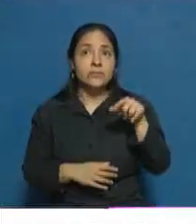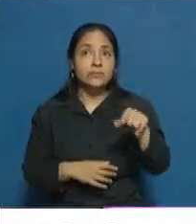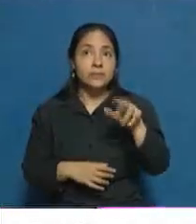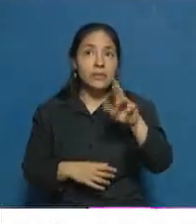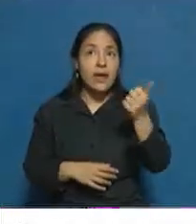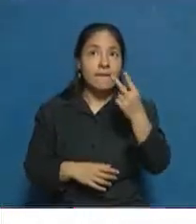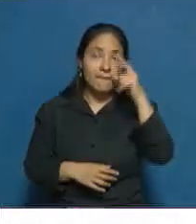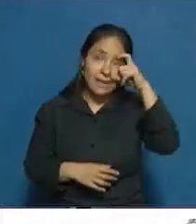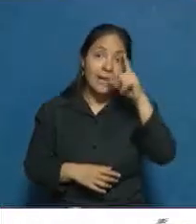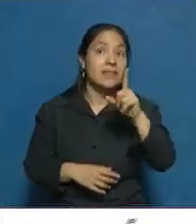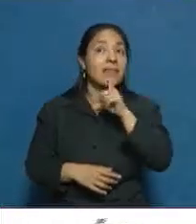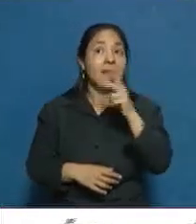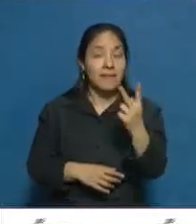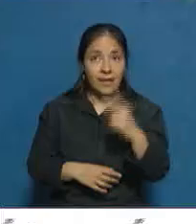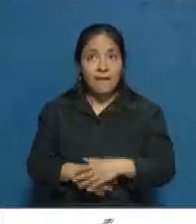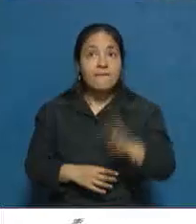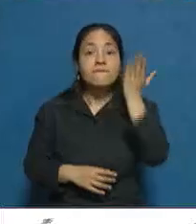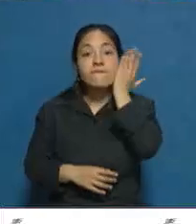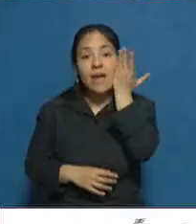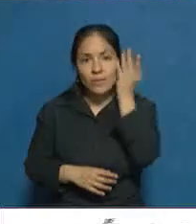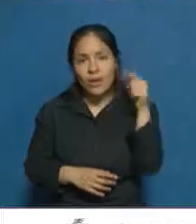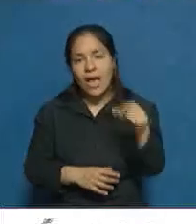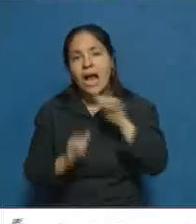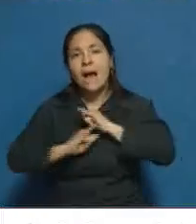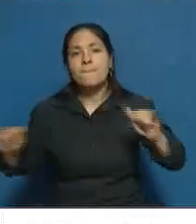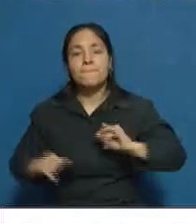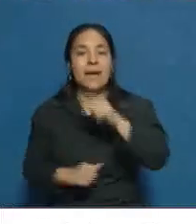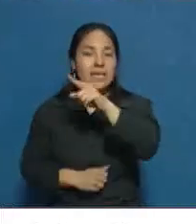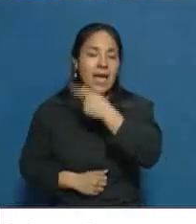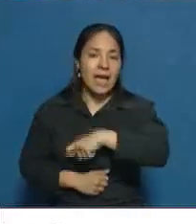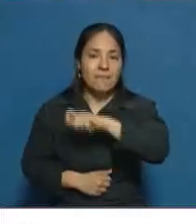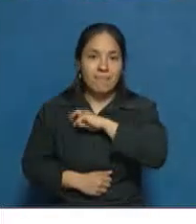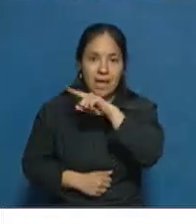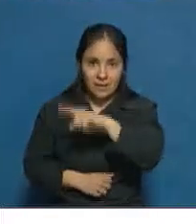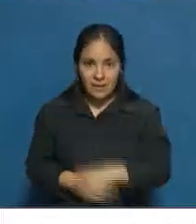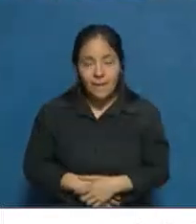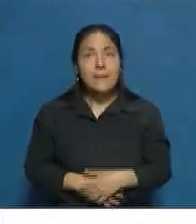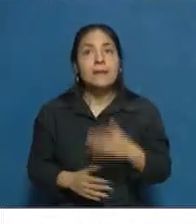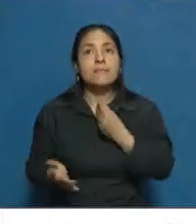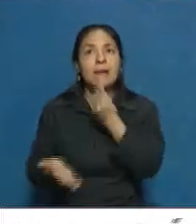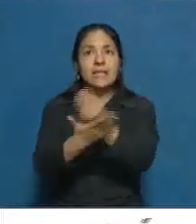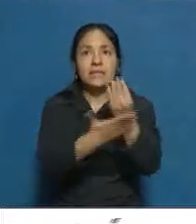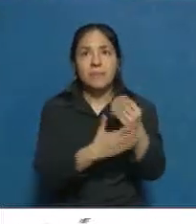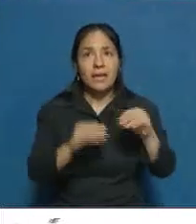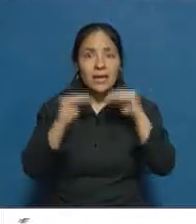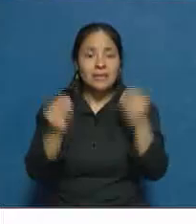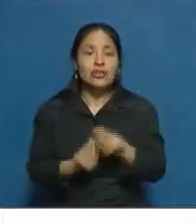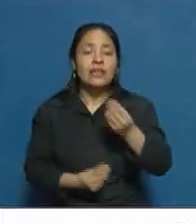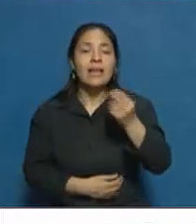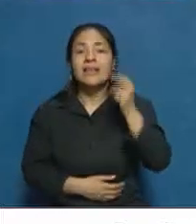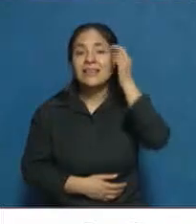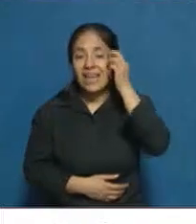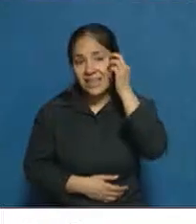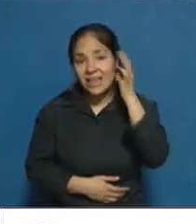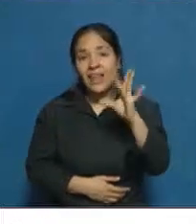TV, Facebook, que es esta campaña se hace en España, en Barcelona precisamente, y van a participar más de 30 DJs de todo el